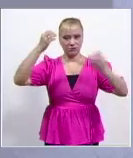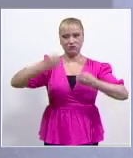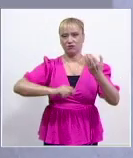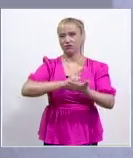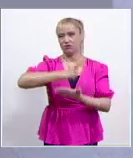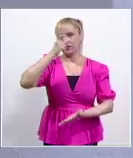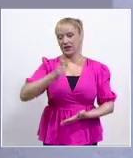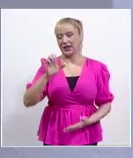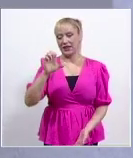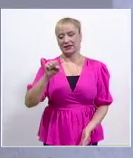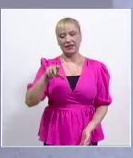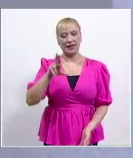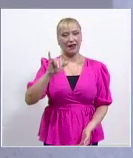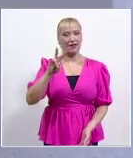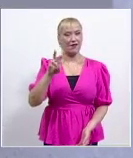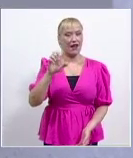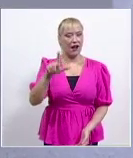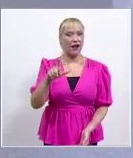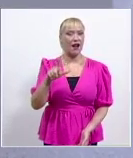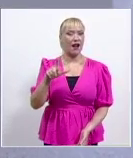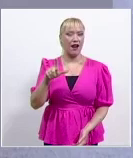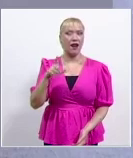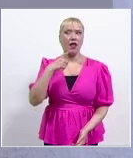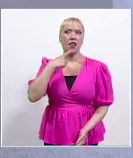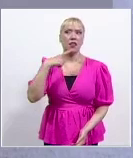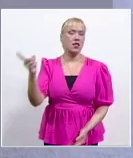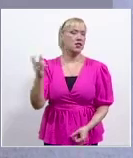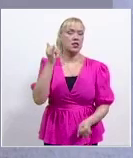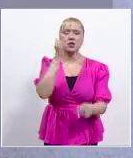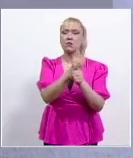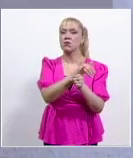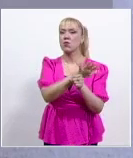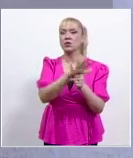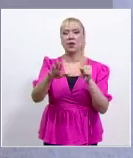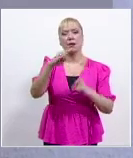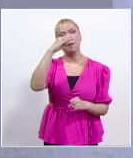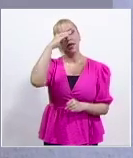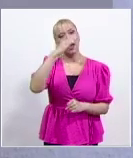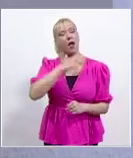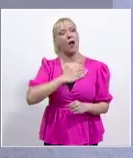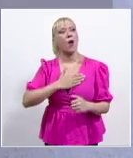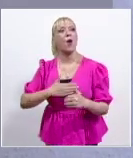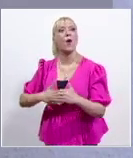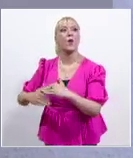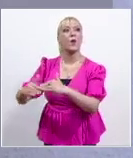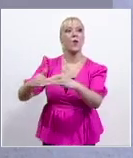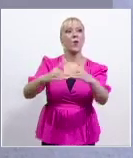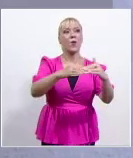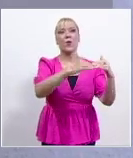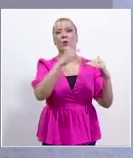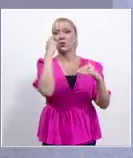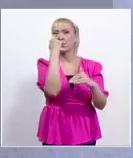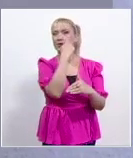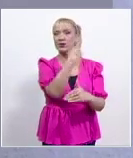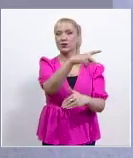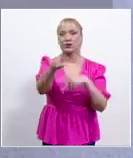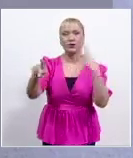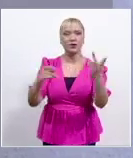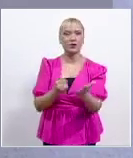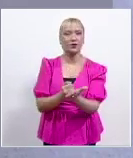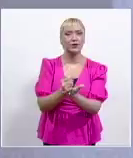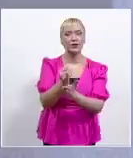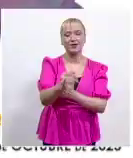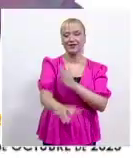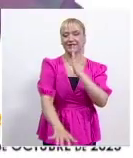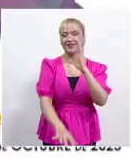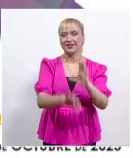Yasmín Esquivel, aseguró que no se puede concebir una auténtica democracia sin la participación política de las mujeres.